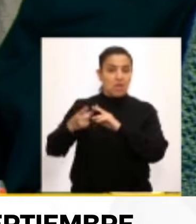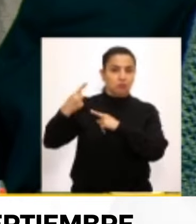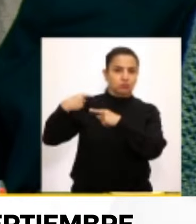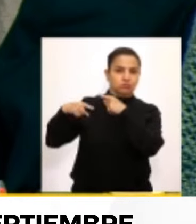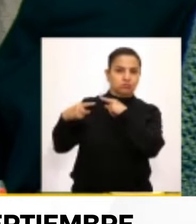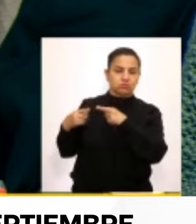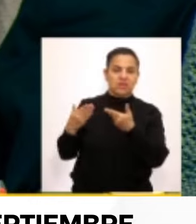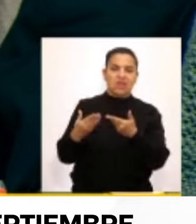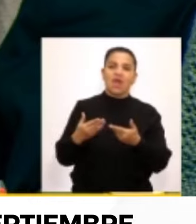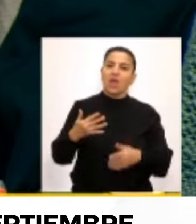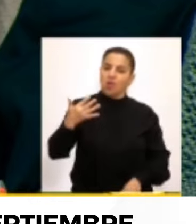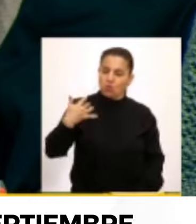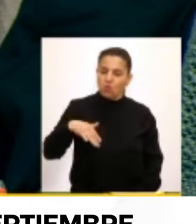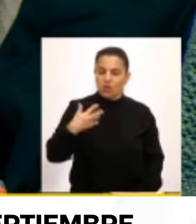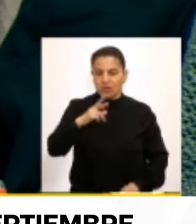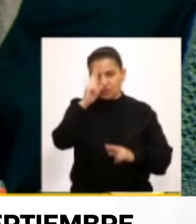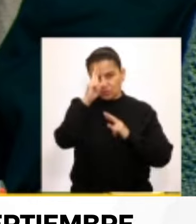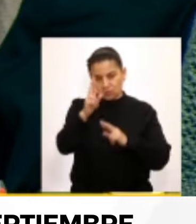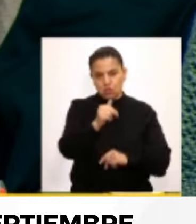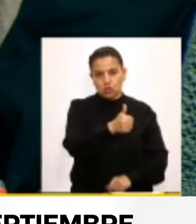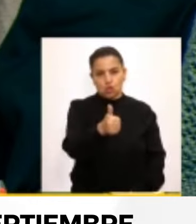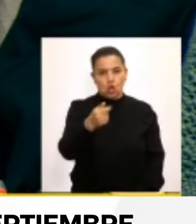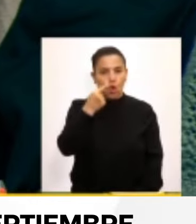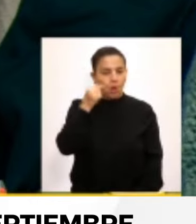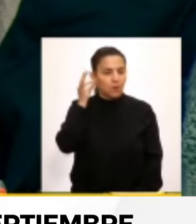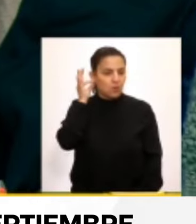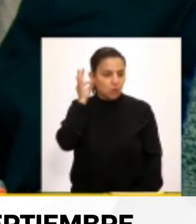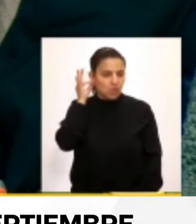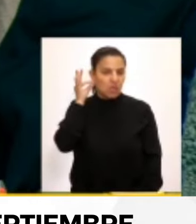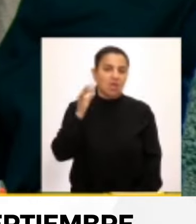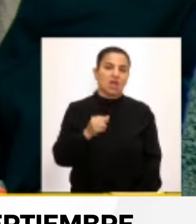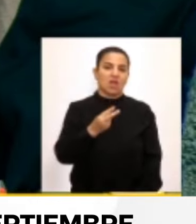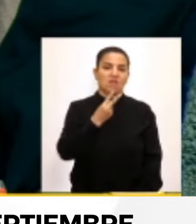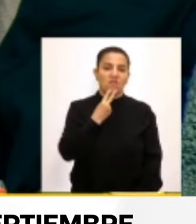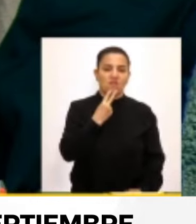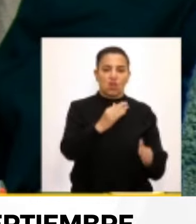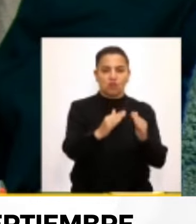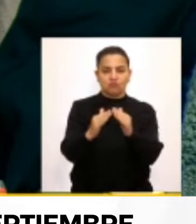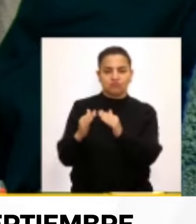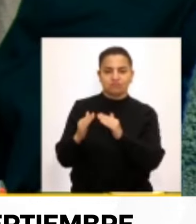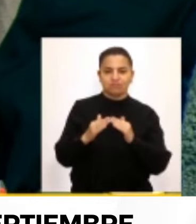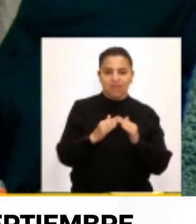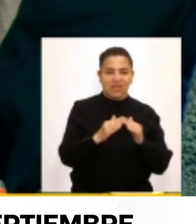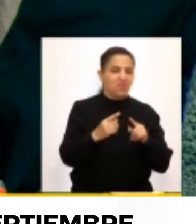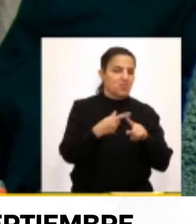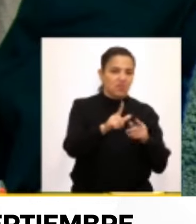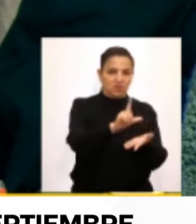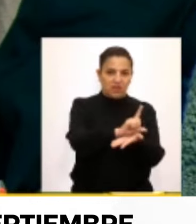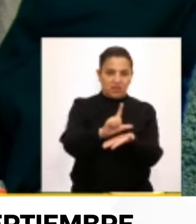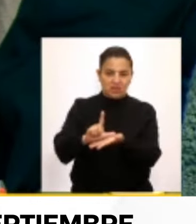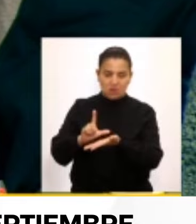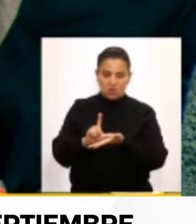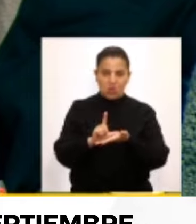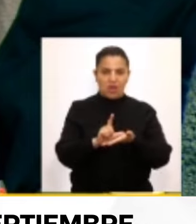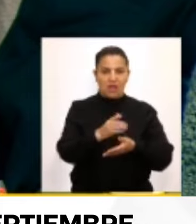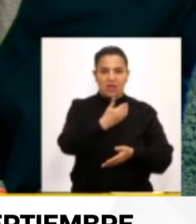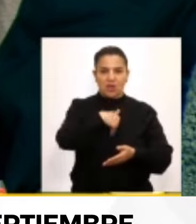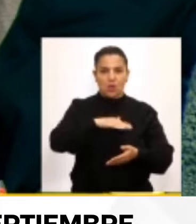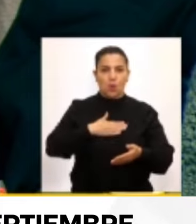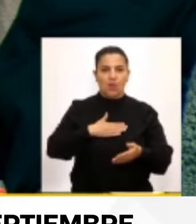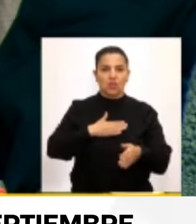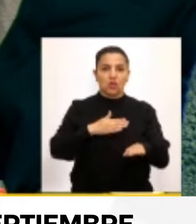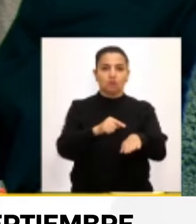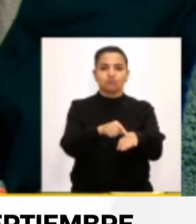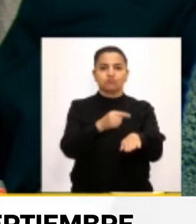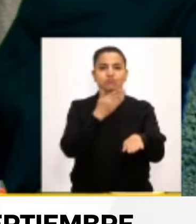enorme reconocimiento para todos los hombres y mujeres que poblaron los diferentes sectores y barrios de nuestro Punta Arenas y que